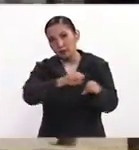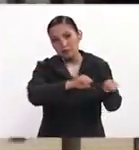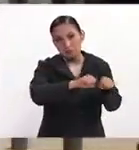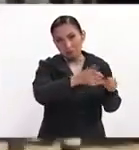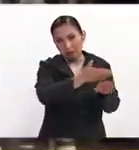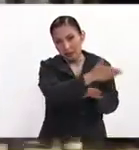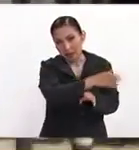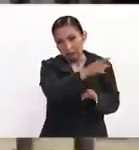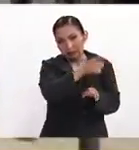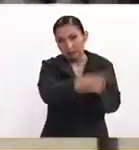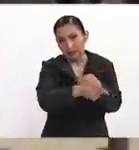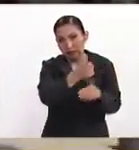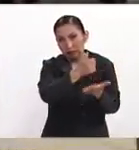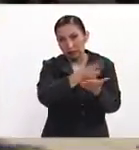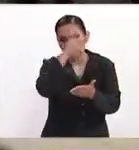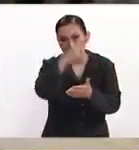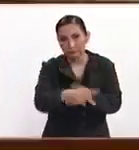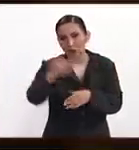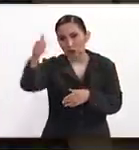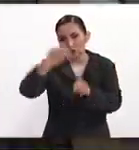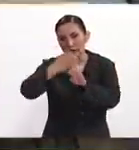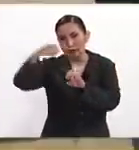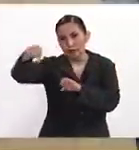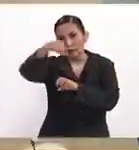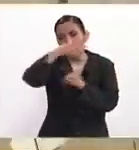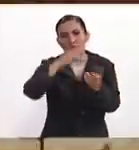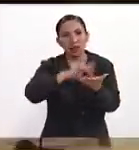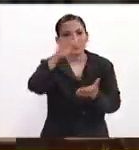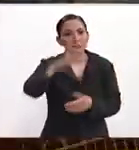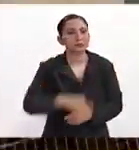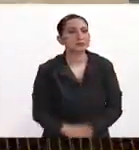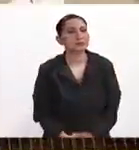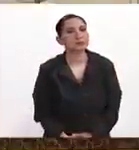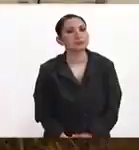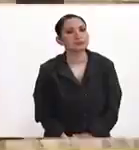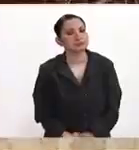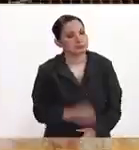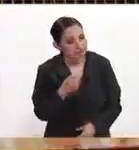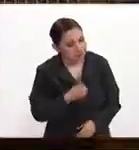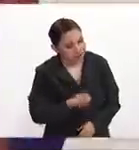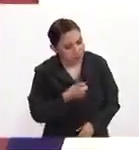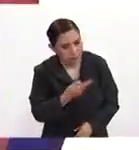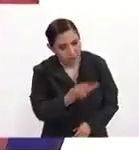terremoto que ha afectado a la Ciudad de México y a otros estados del país. Gracias. Un saludo a usted, Pati, gracias.